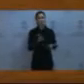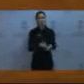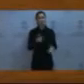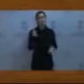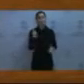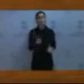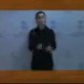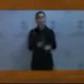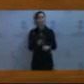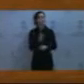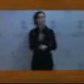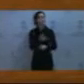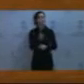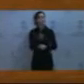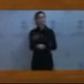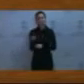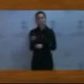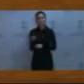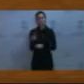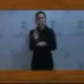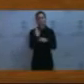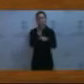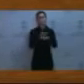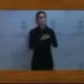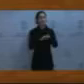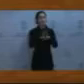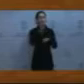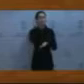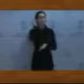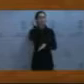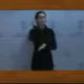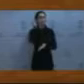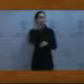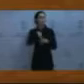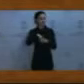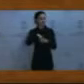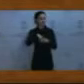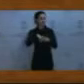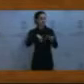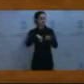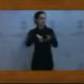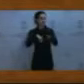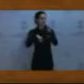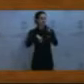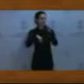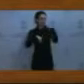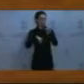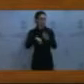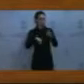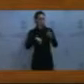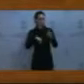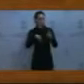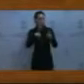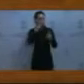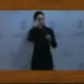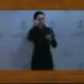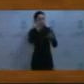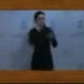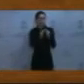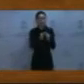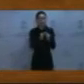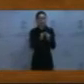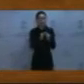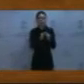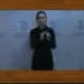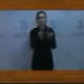tiempo. Lo siento por el grupo proponente, porque la exposición del contenido de la misma, bastante respetable, con cosas bastante coherentes en lo que